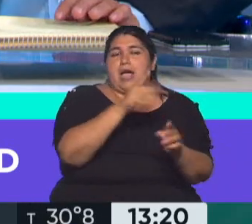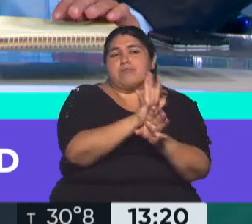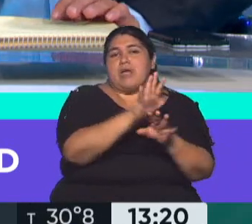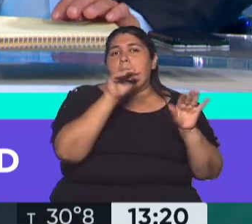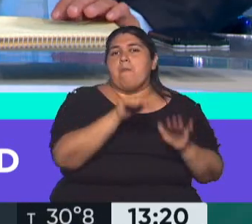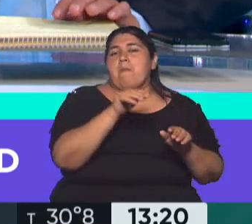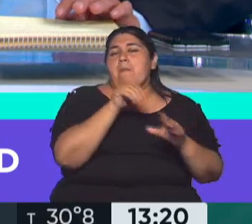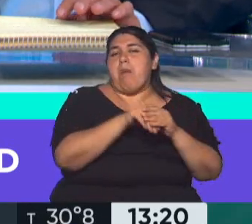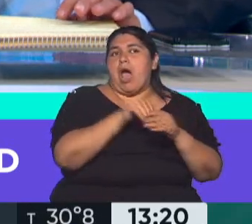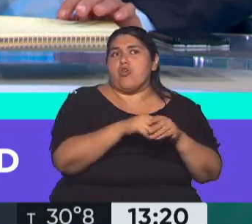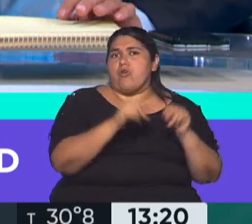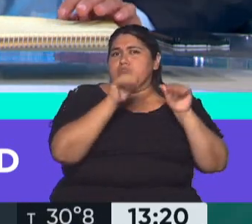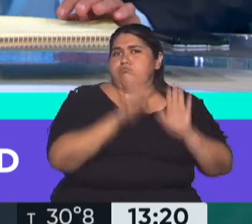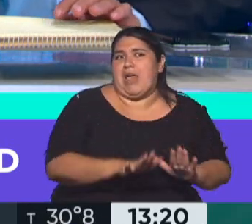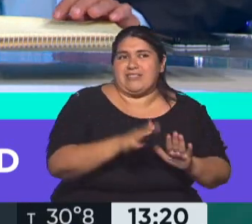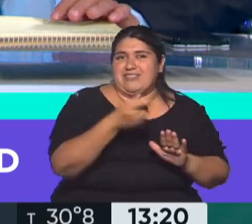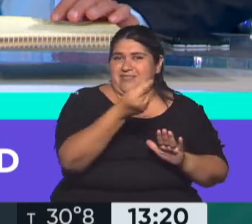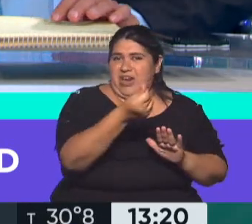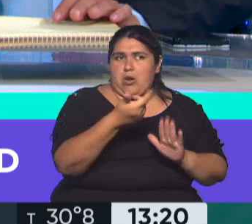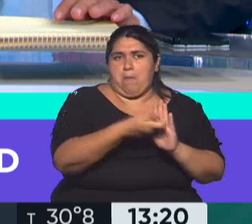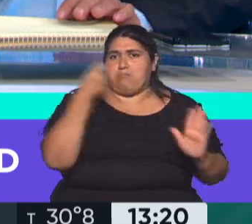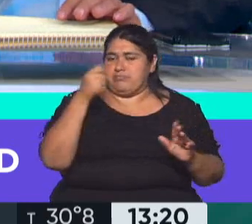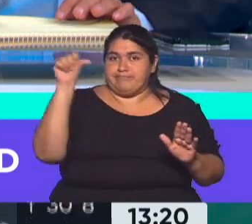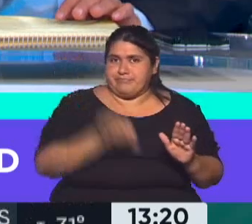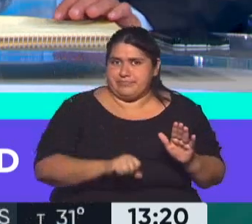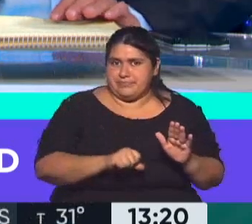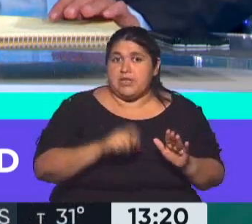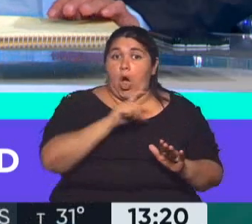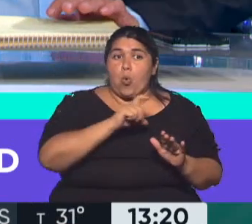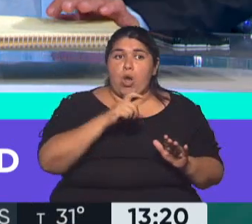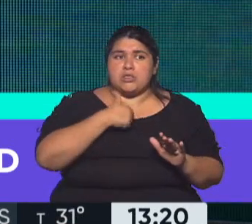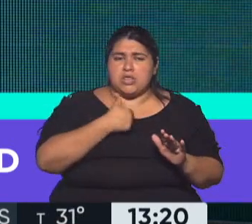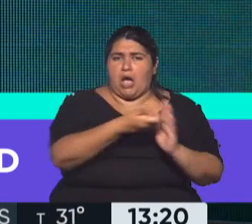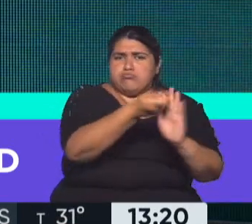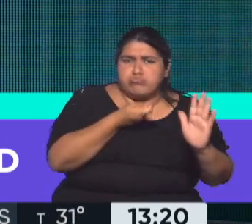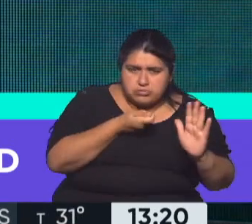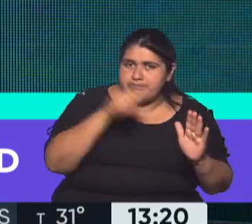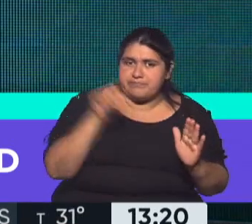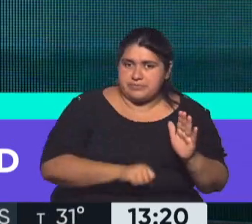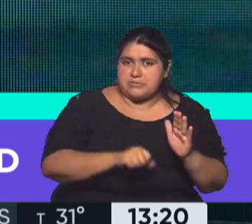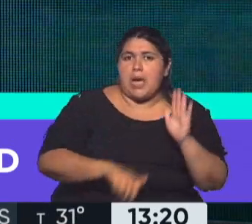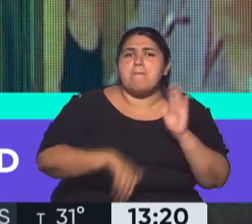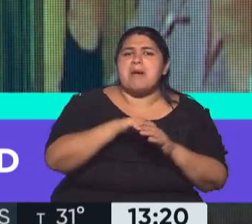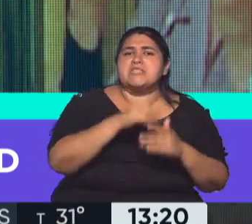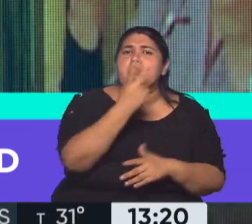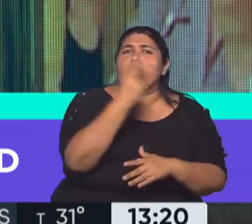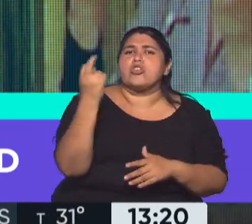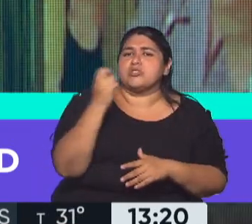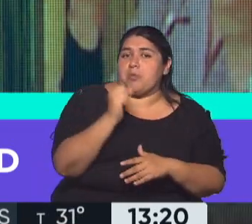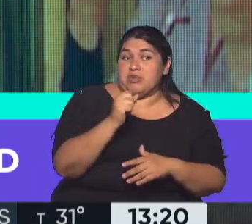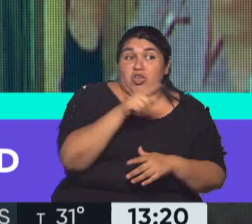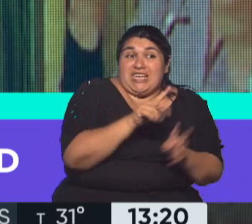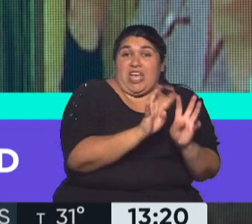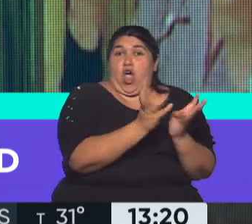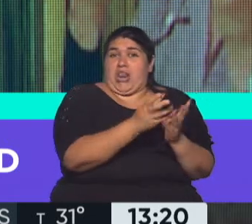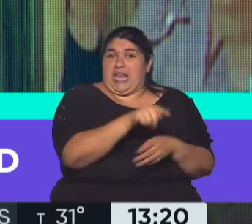a lo que los bancos ya no estaban dando. Vos ibas a retirar de tu cuenta y te decían, no te puedo dar más que 200 tanto. pesos, ¿te acordás? Claro, pero Era. eso fue con el corralito.